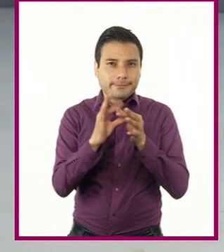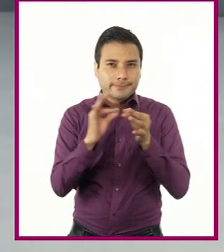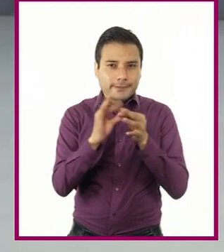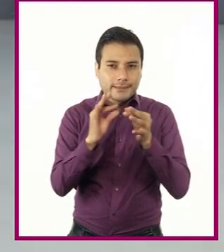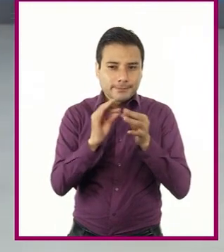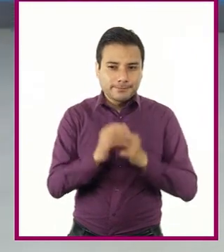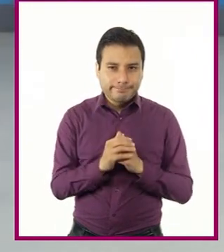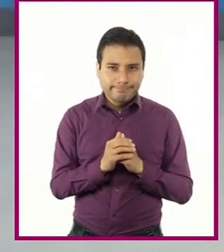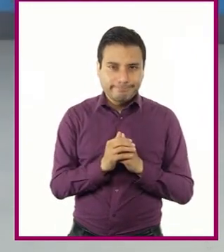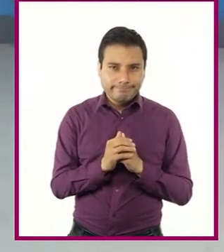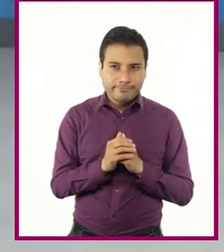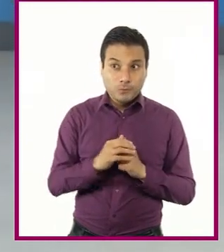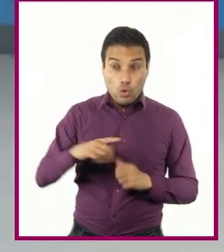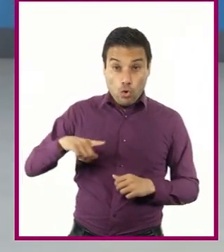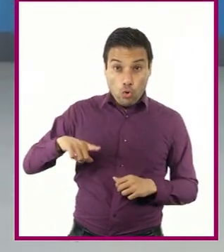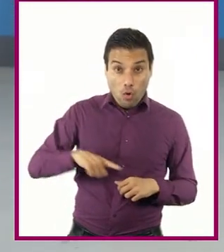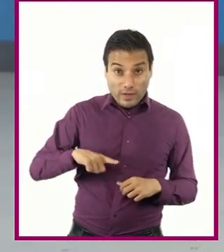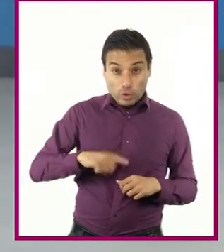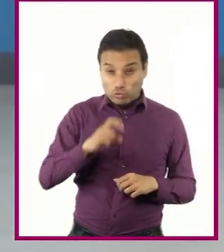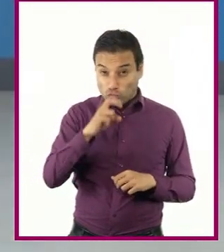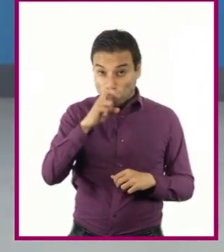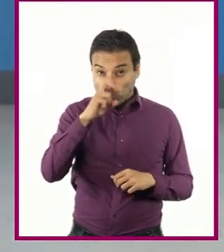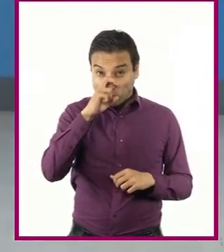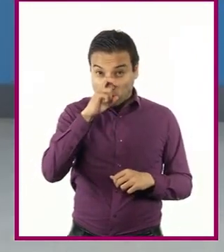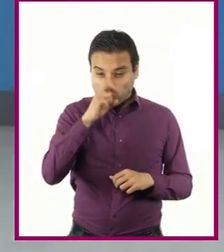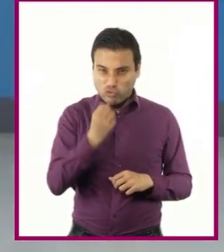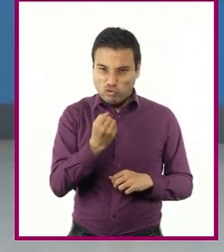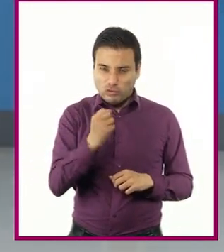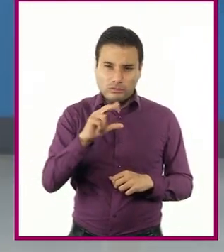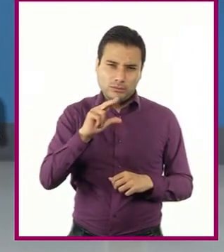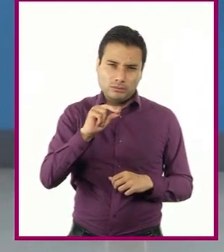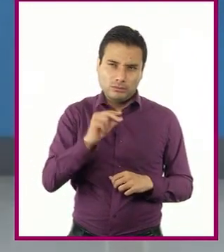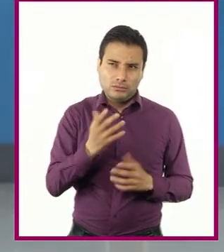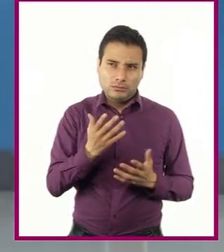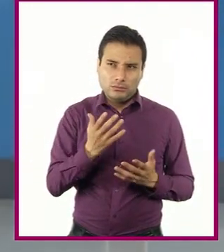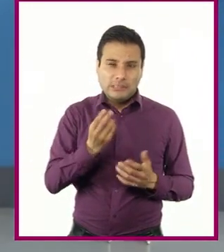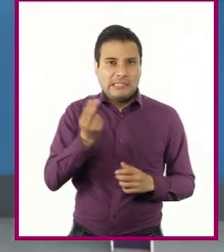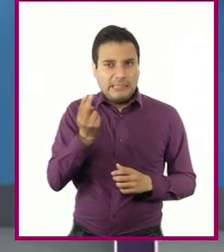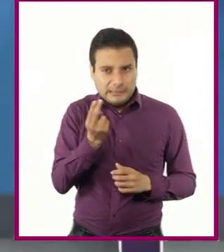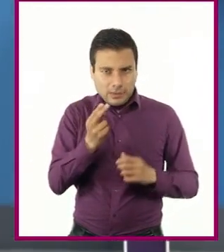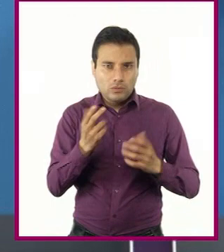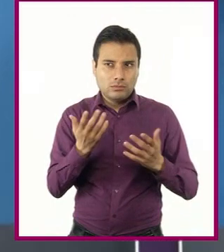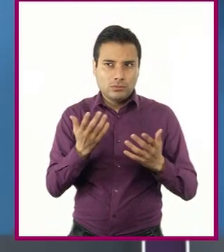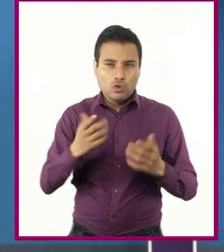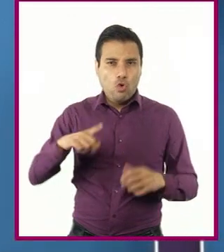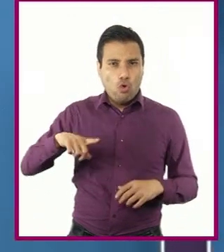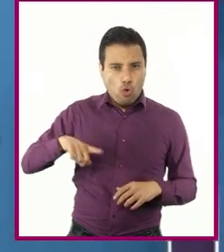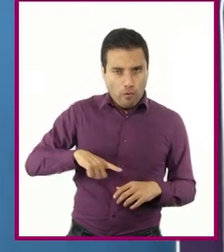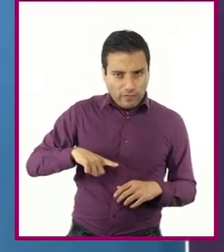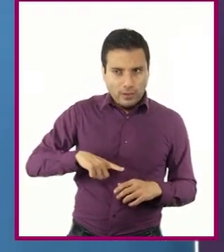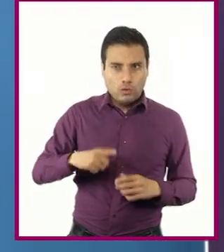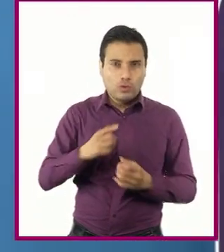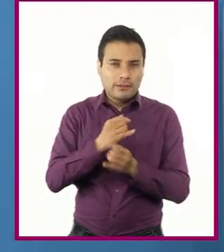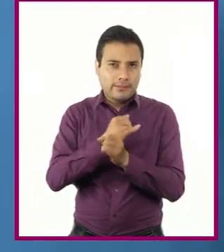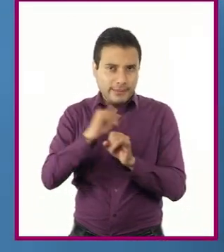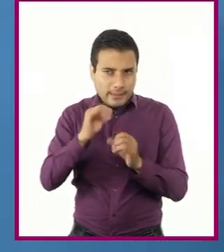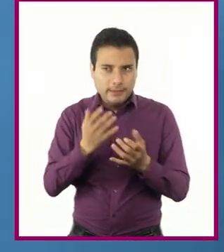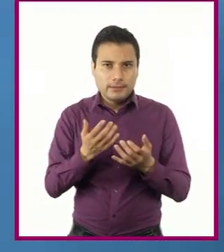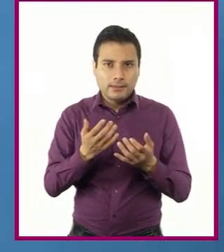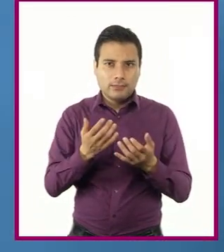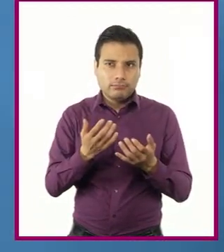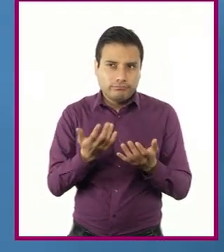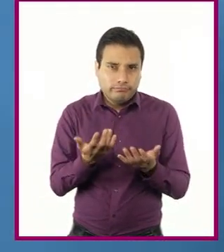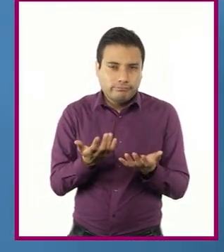para no tener un régimen como el descrito, es necesaria la presencia de una sociedad soberana y democrática, un país en